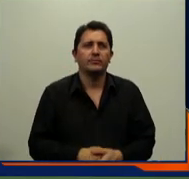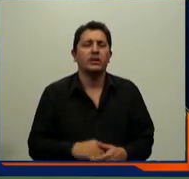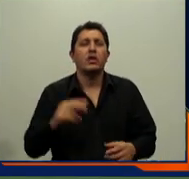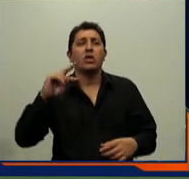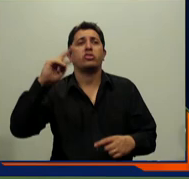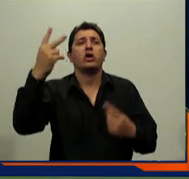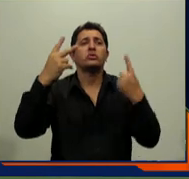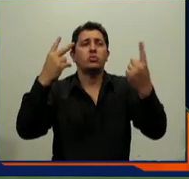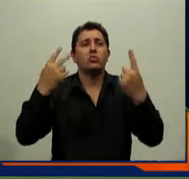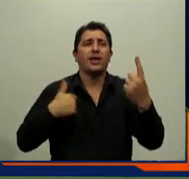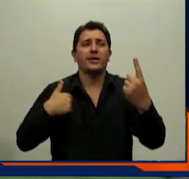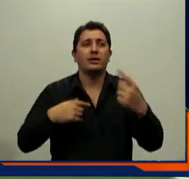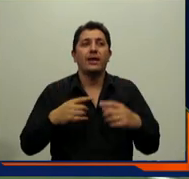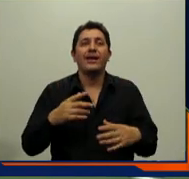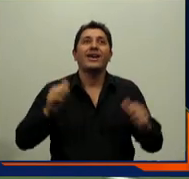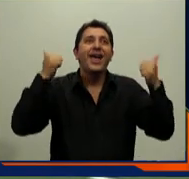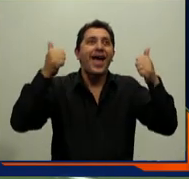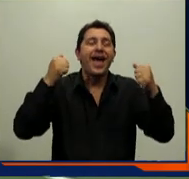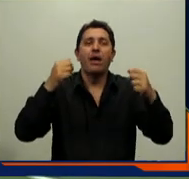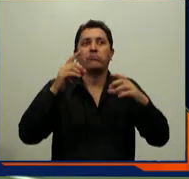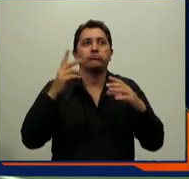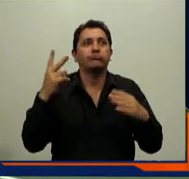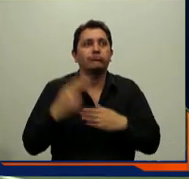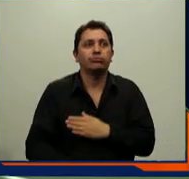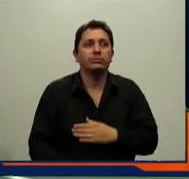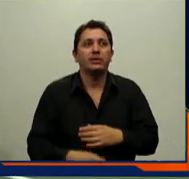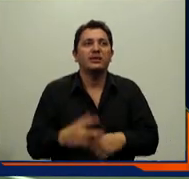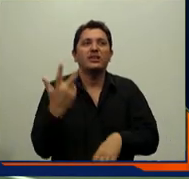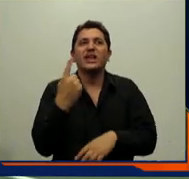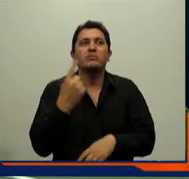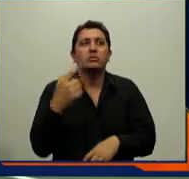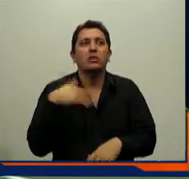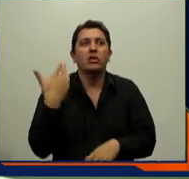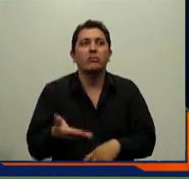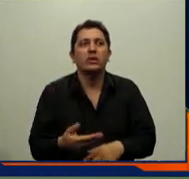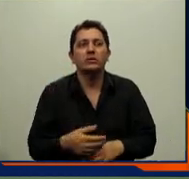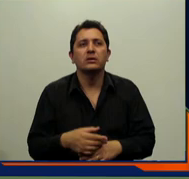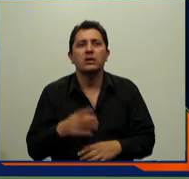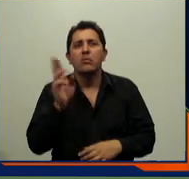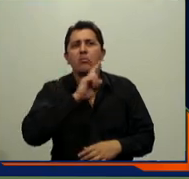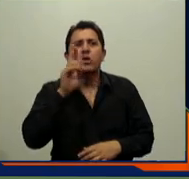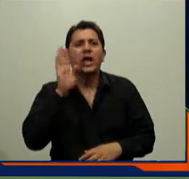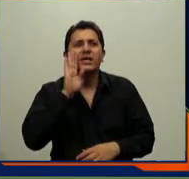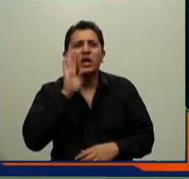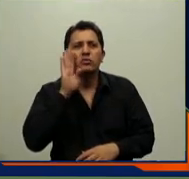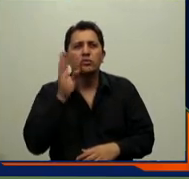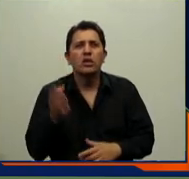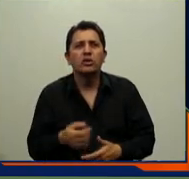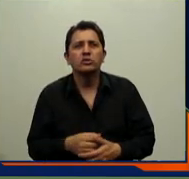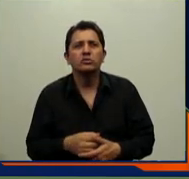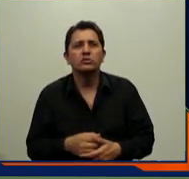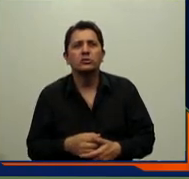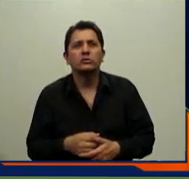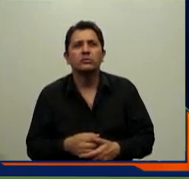2-1 Argentina, sin embargo, la alegría duraba poco porque tres minutos más tarde va a ser la estadounidense